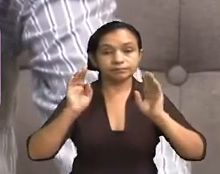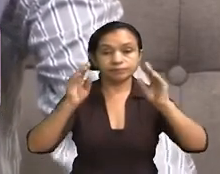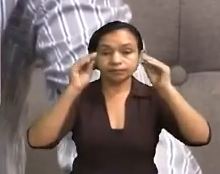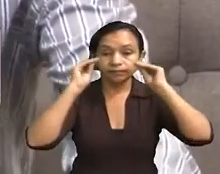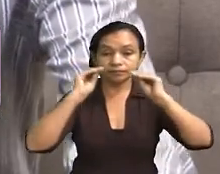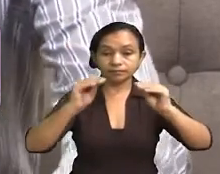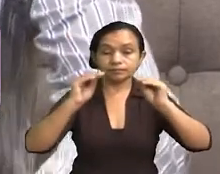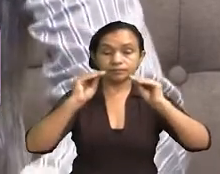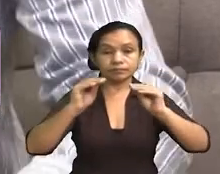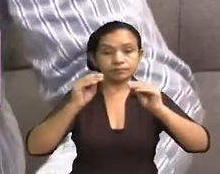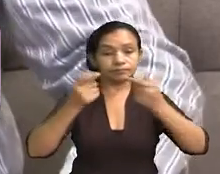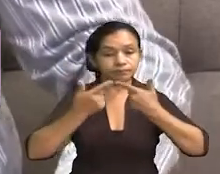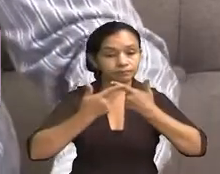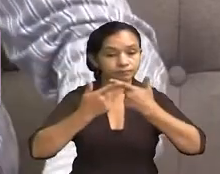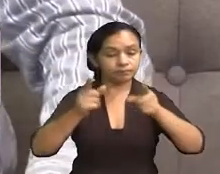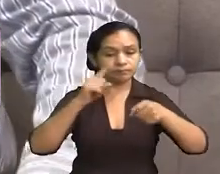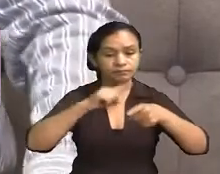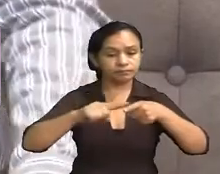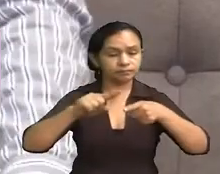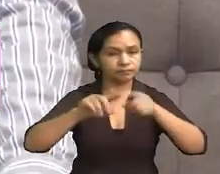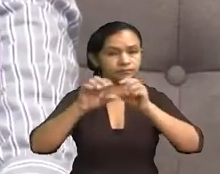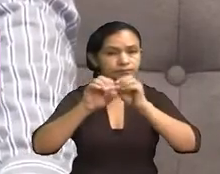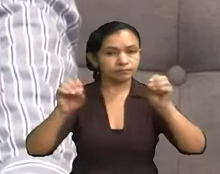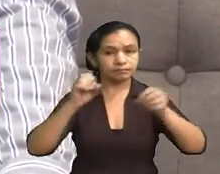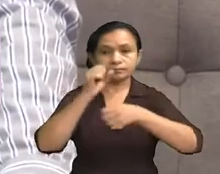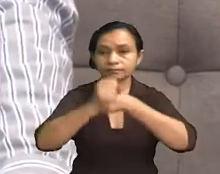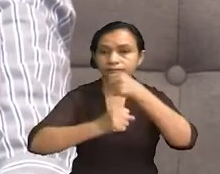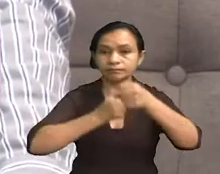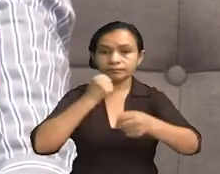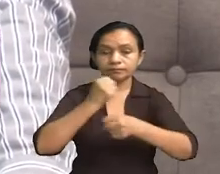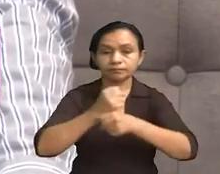educación gratuita, nosotros en el año